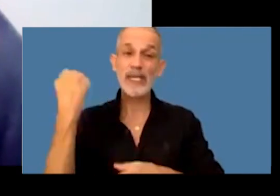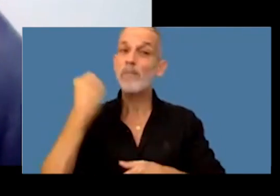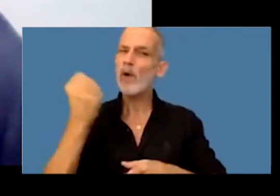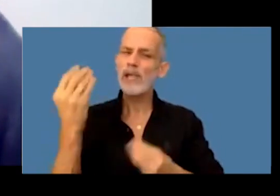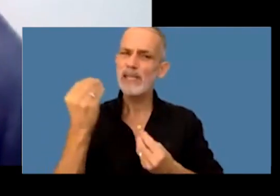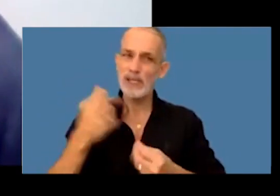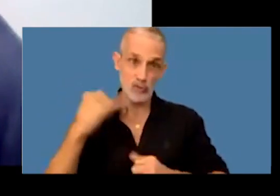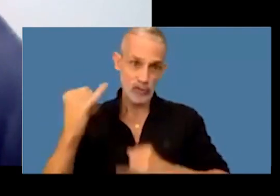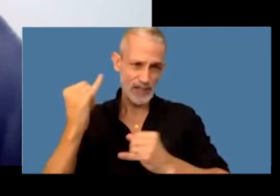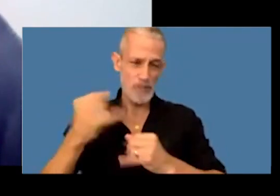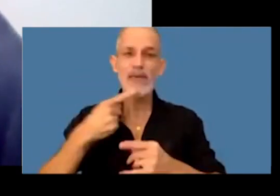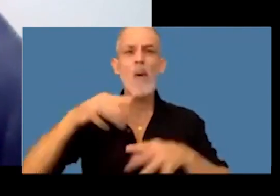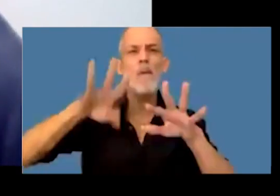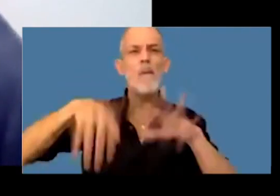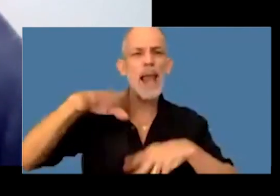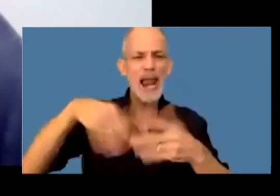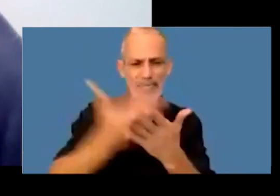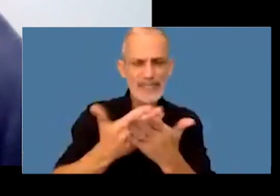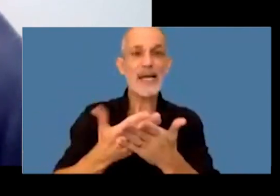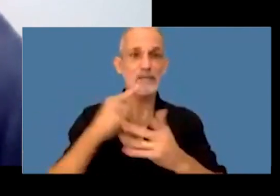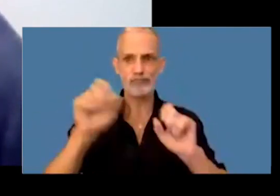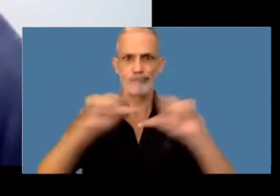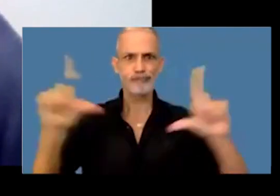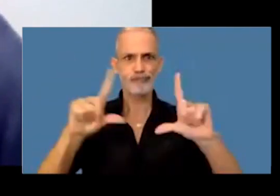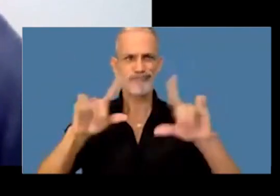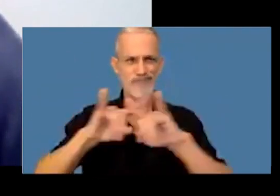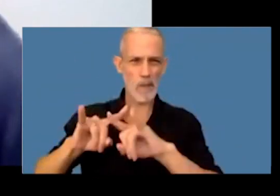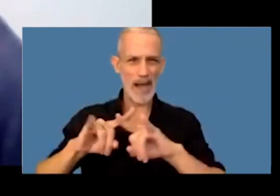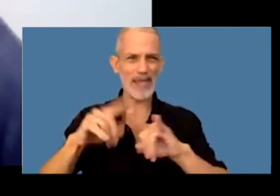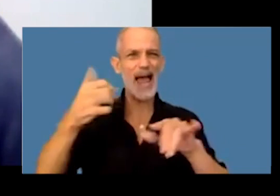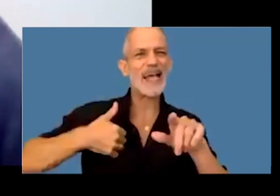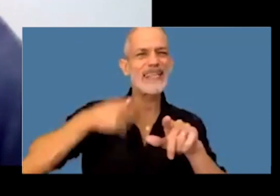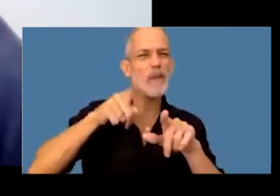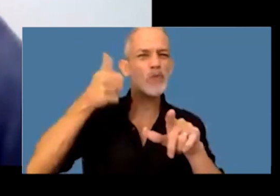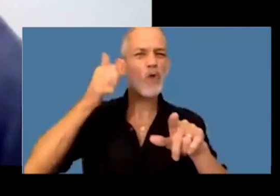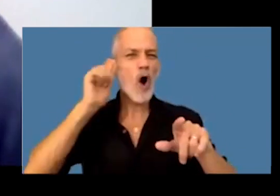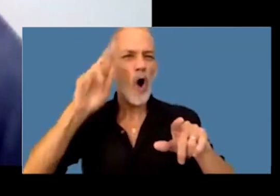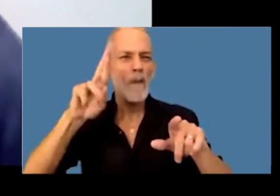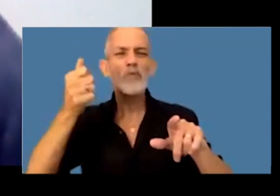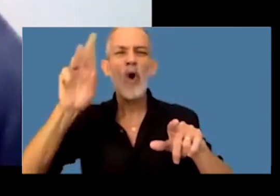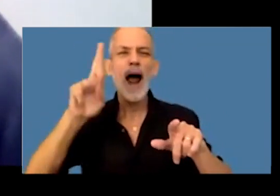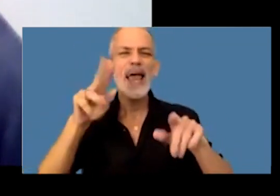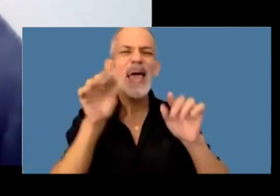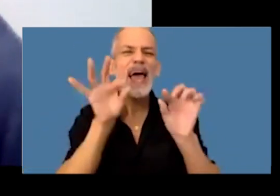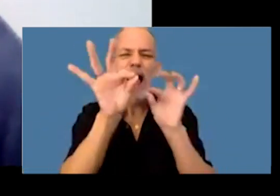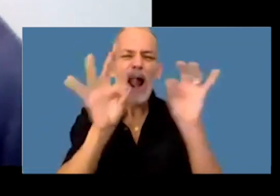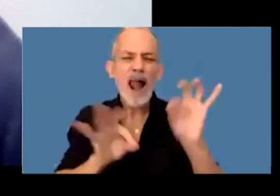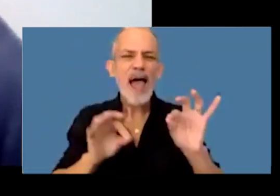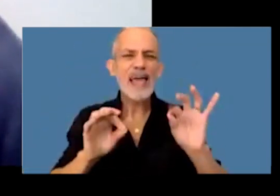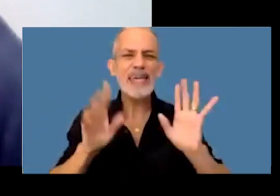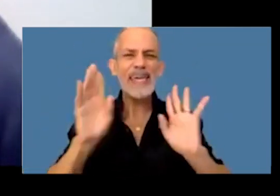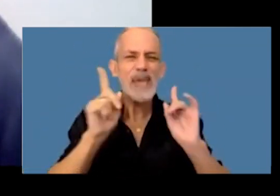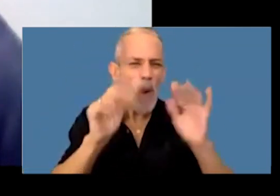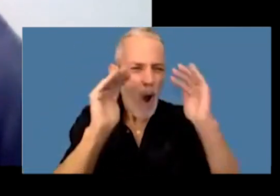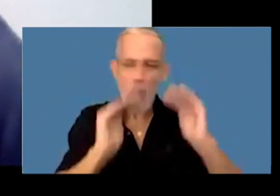las planillas que se muestran en la página de argentina.gov.ar son guías, ¿sí? No es necesario presentar esas